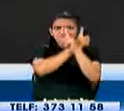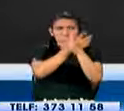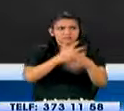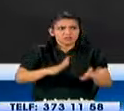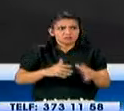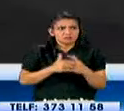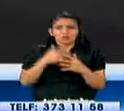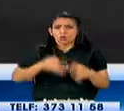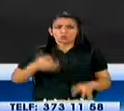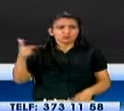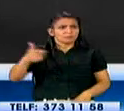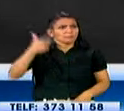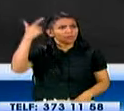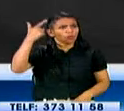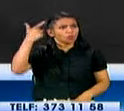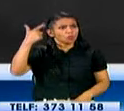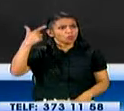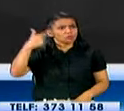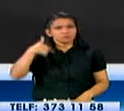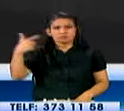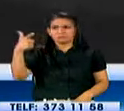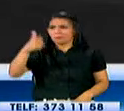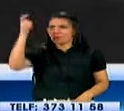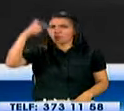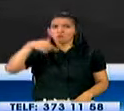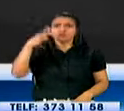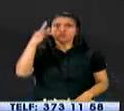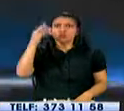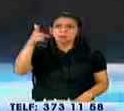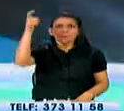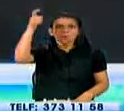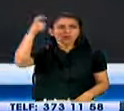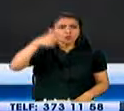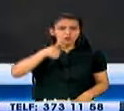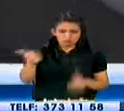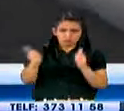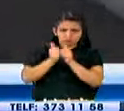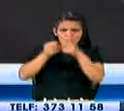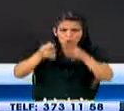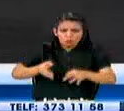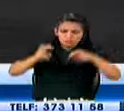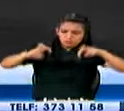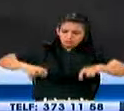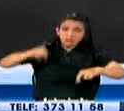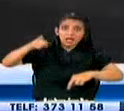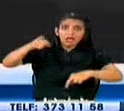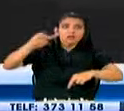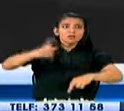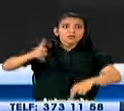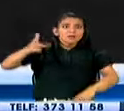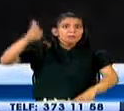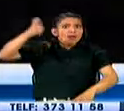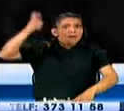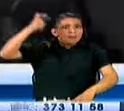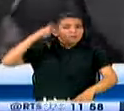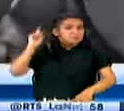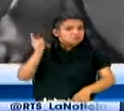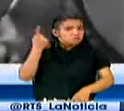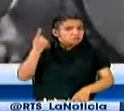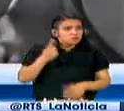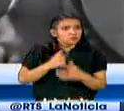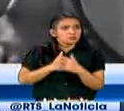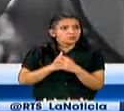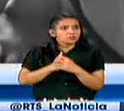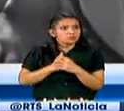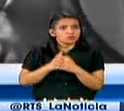y sacó el arma y disparó nomás. Apuntó a la señora que estaba ahí con nosotros. A ella nomás le estaba primero disparando. Sí, que